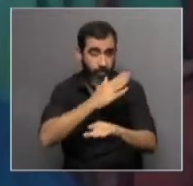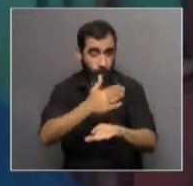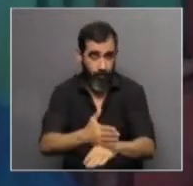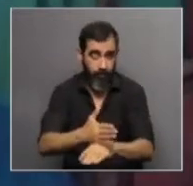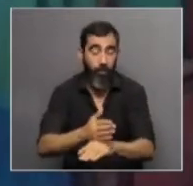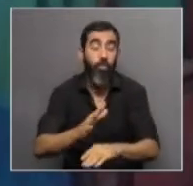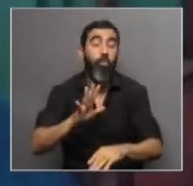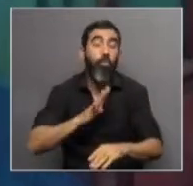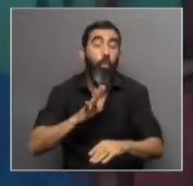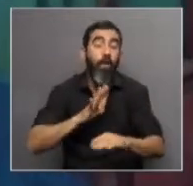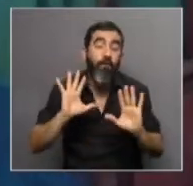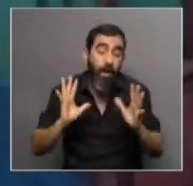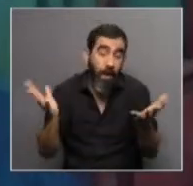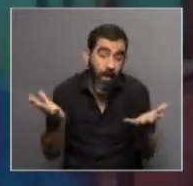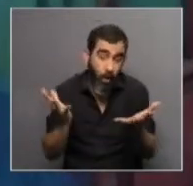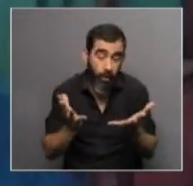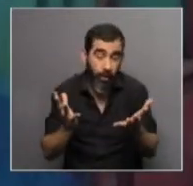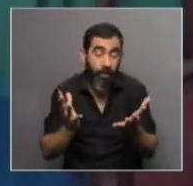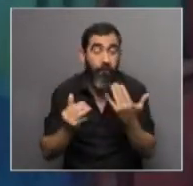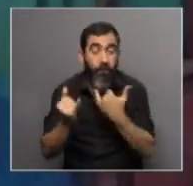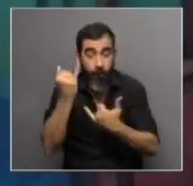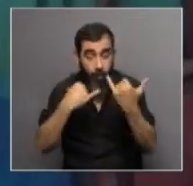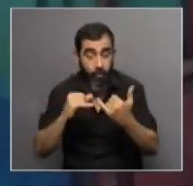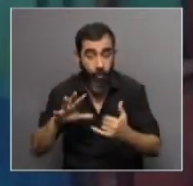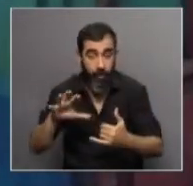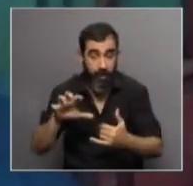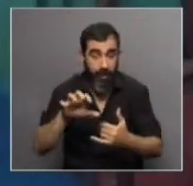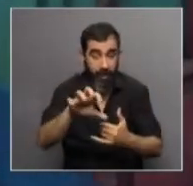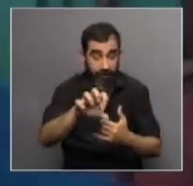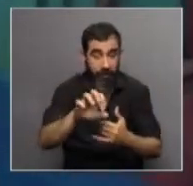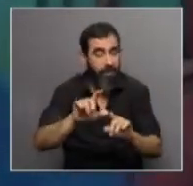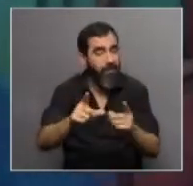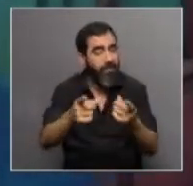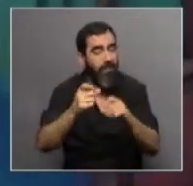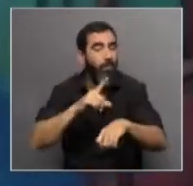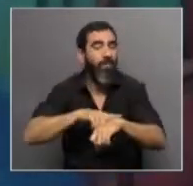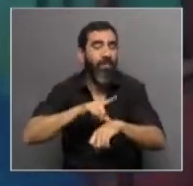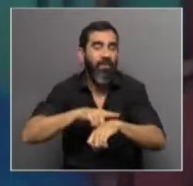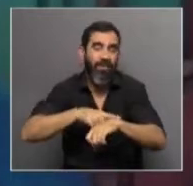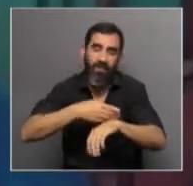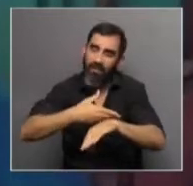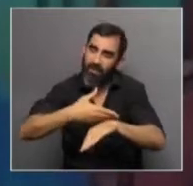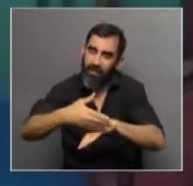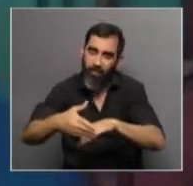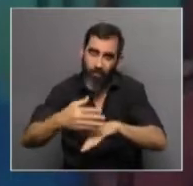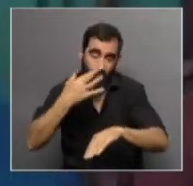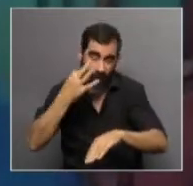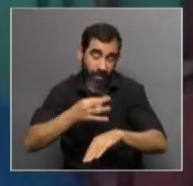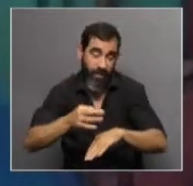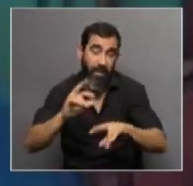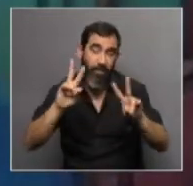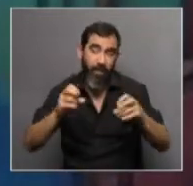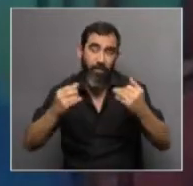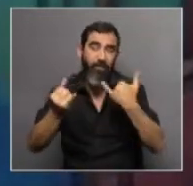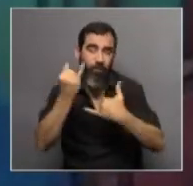Todavía nosotros los registros de cáncer de base poblacional necesitamos tiempo para estabilizarlos,